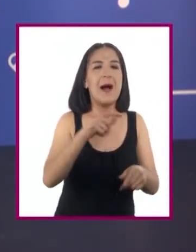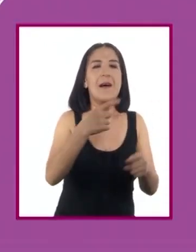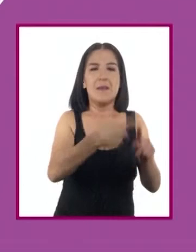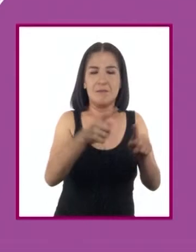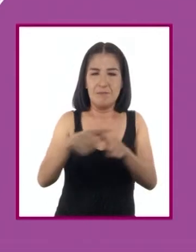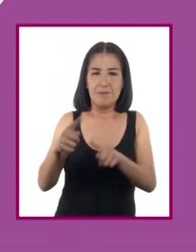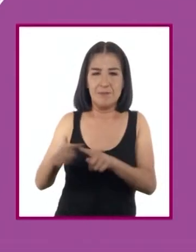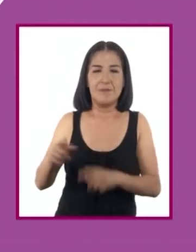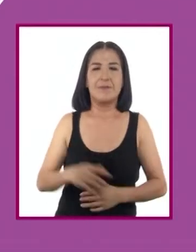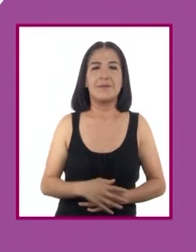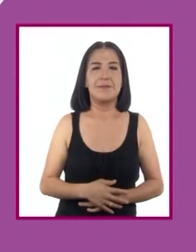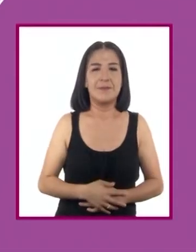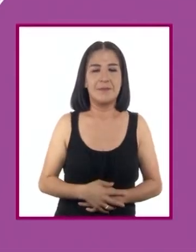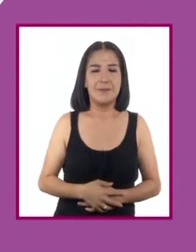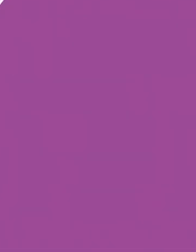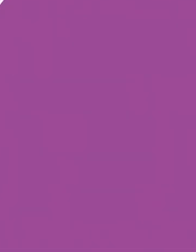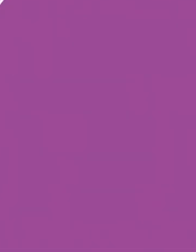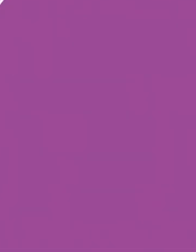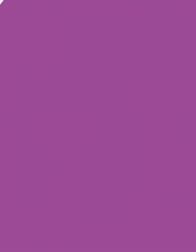narraciones.